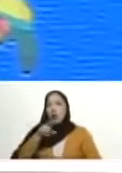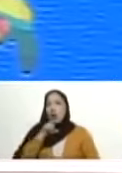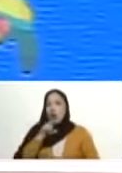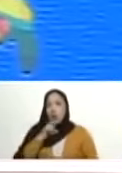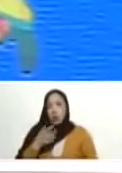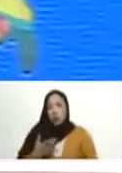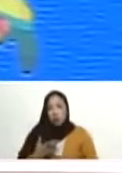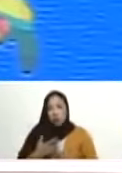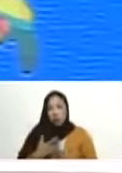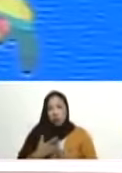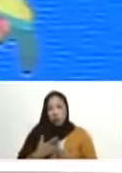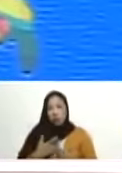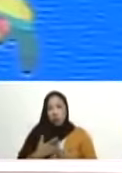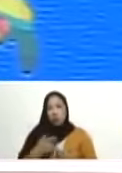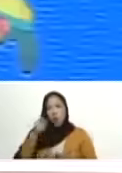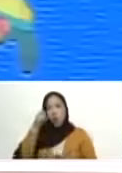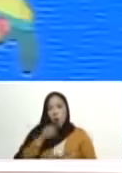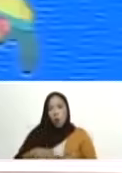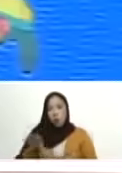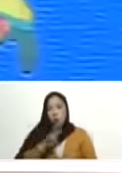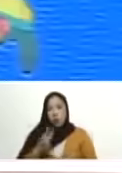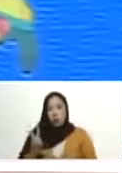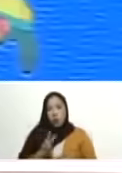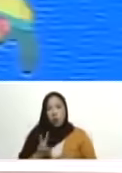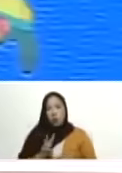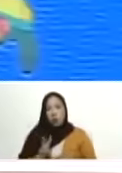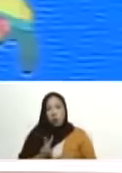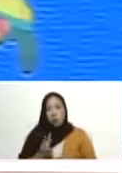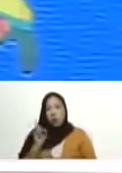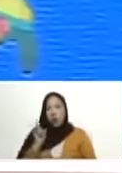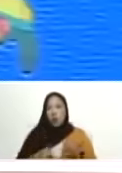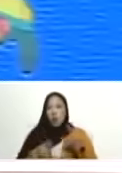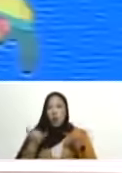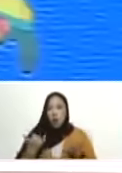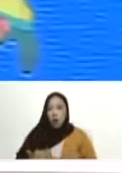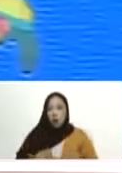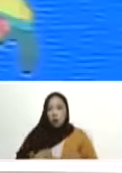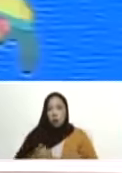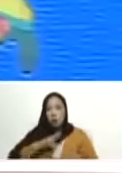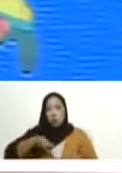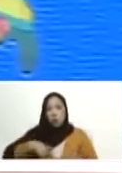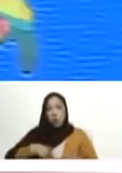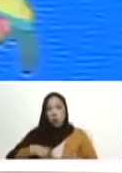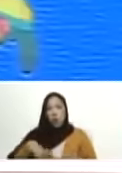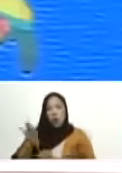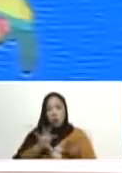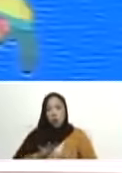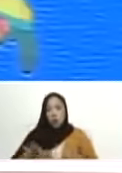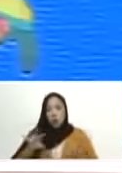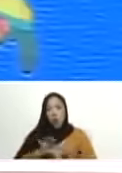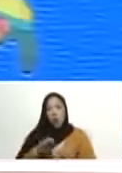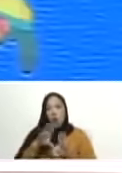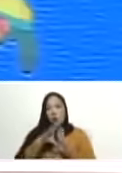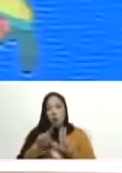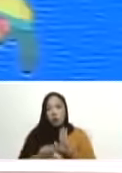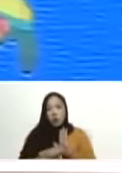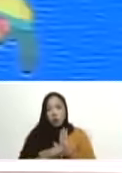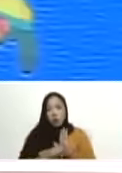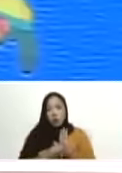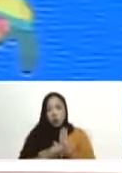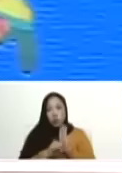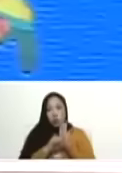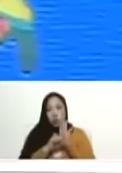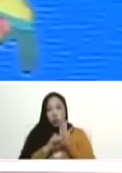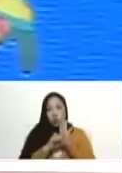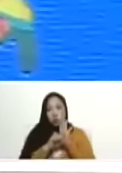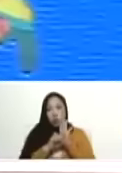trascendente para la población? Afortunadamente, nosotros contamos con esta Constitución que